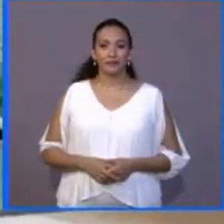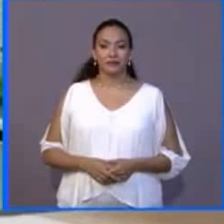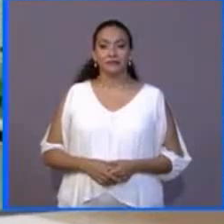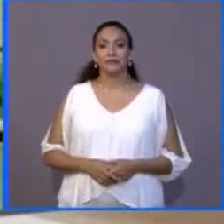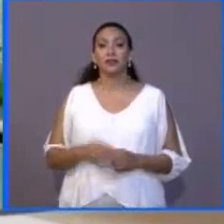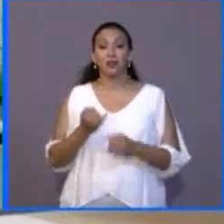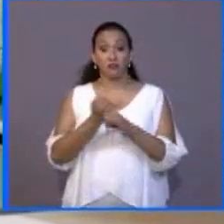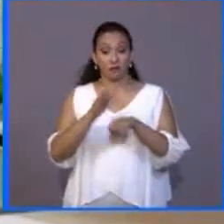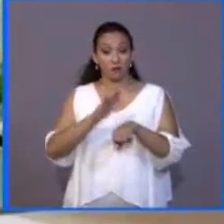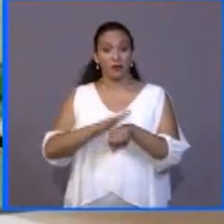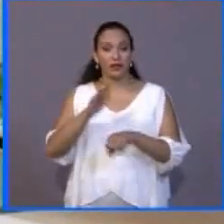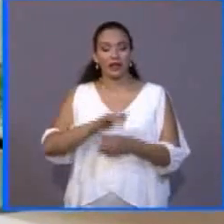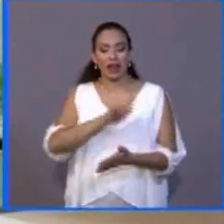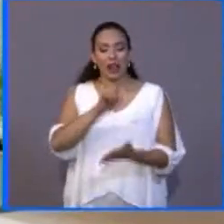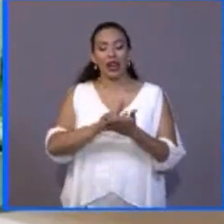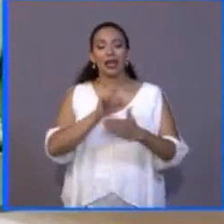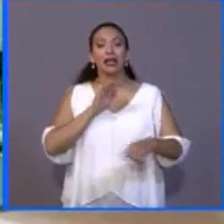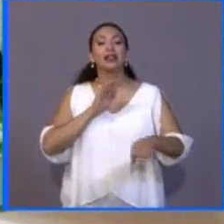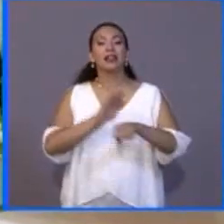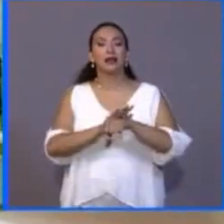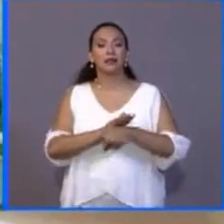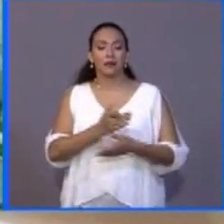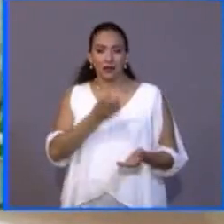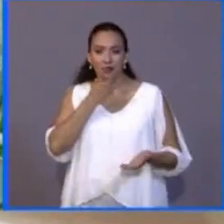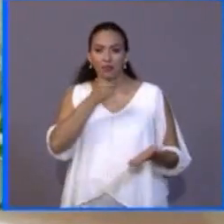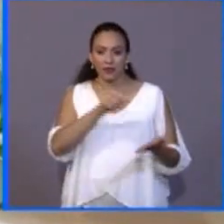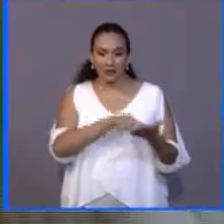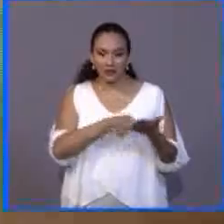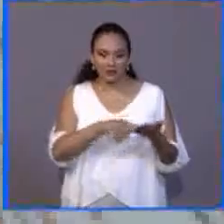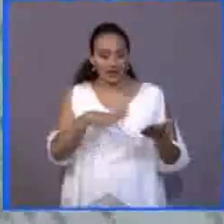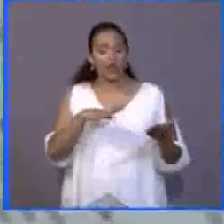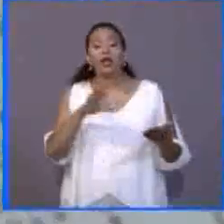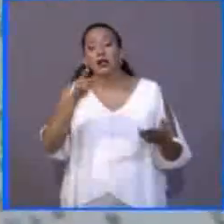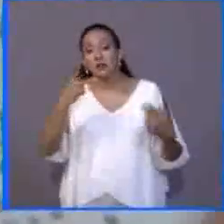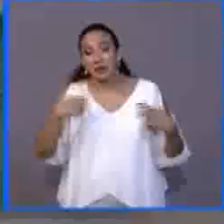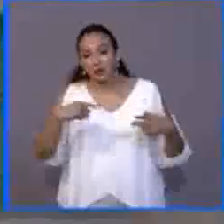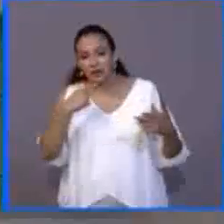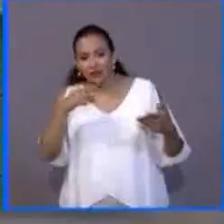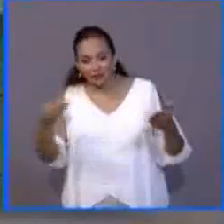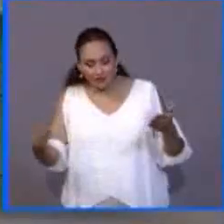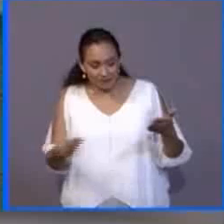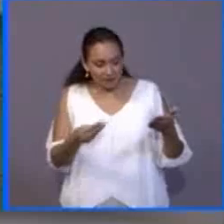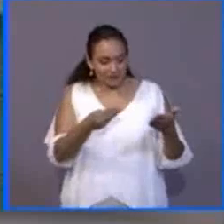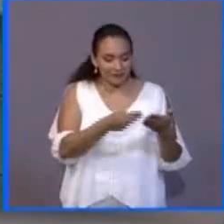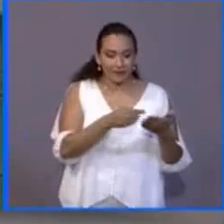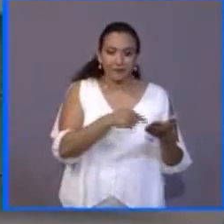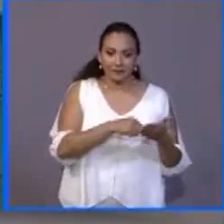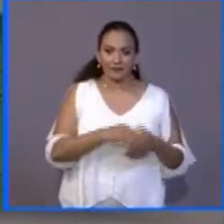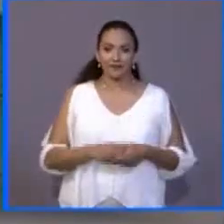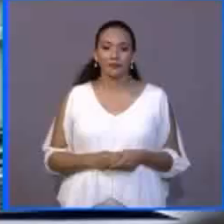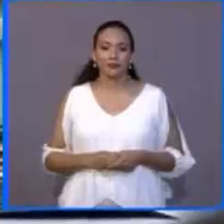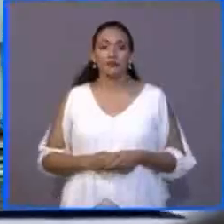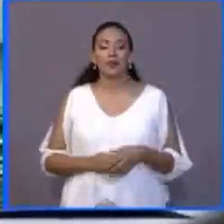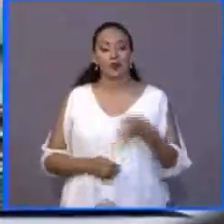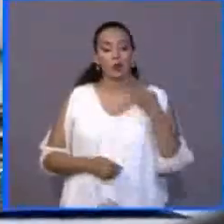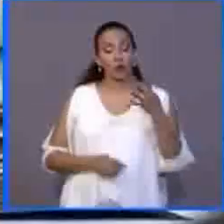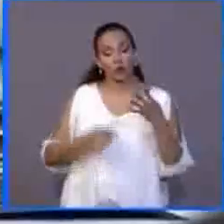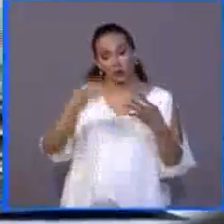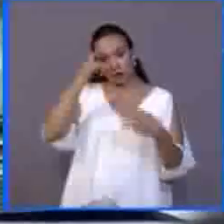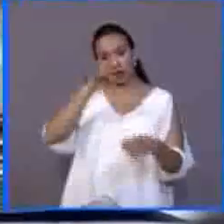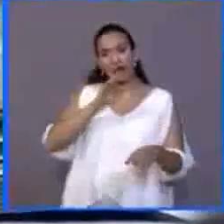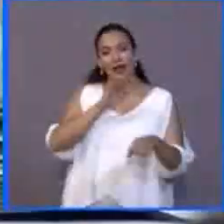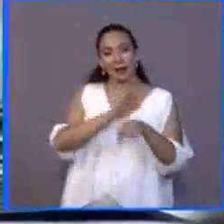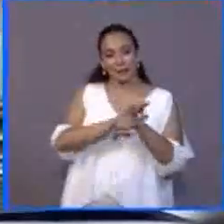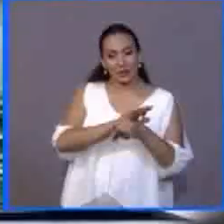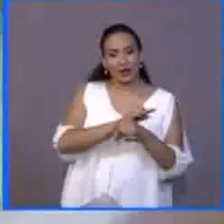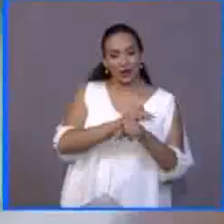En más información, la Ley de Amparo establece el recurso de queja y sus 12 supuestos de procedencia, 4 para el amparo